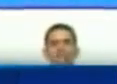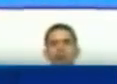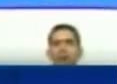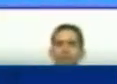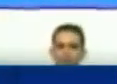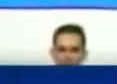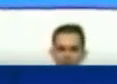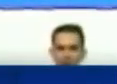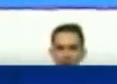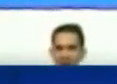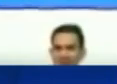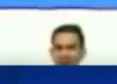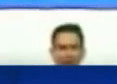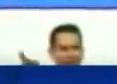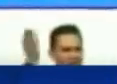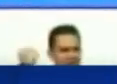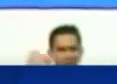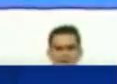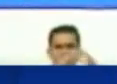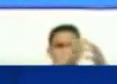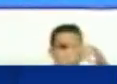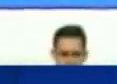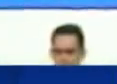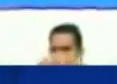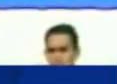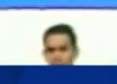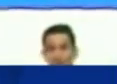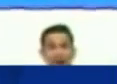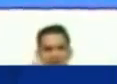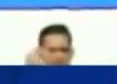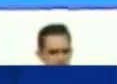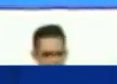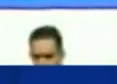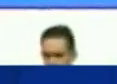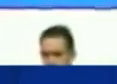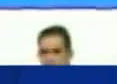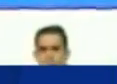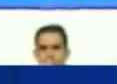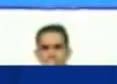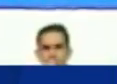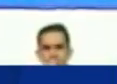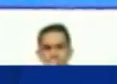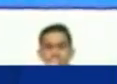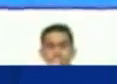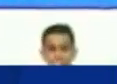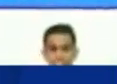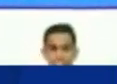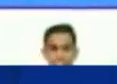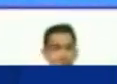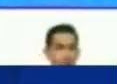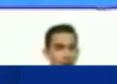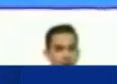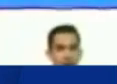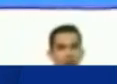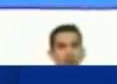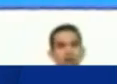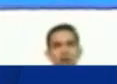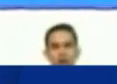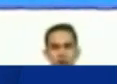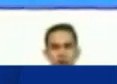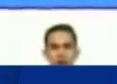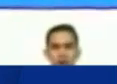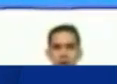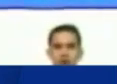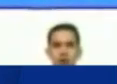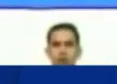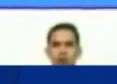que fueron desmanteladas y privatizadas. Con la Secretaría de Seguridad, la Policía, las